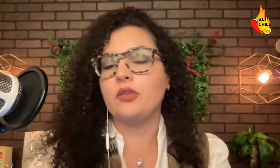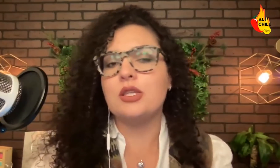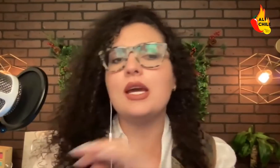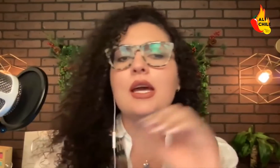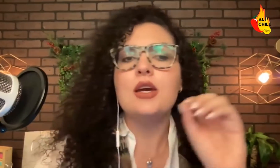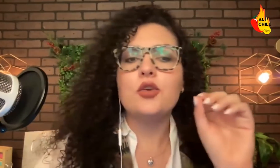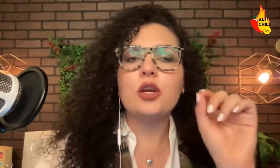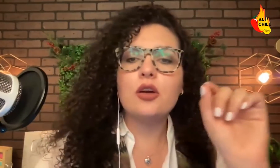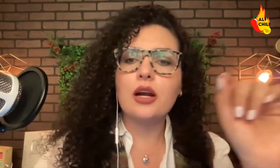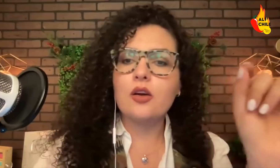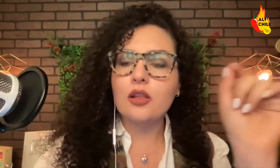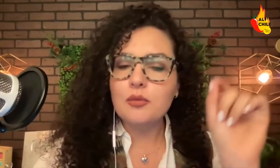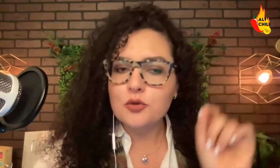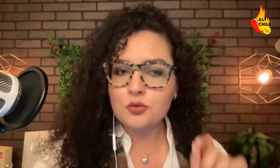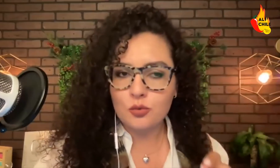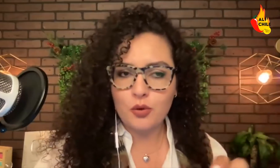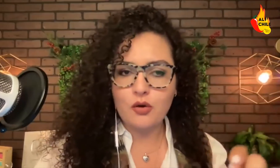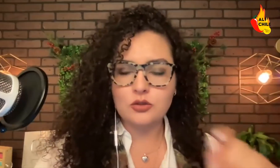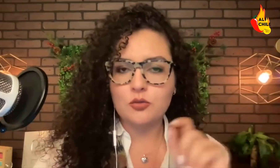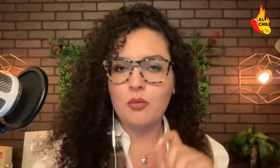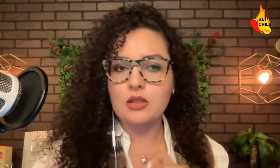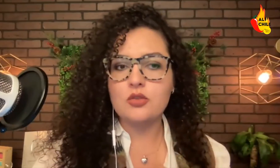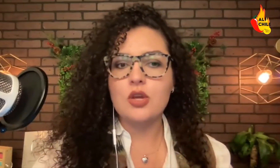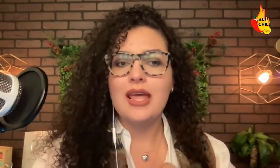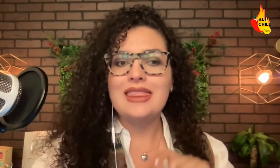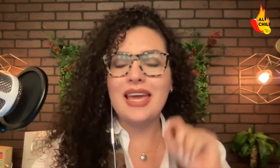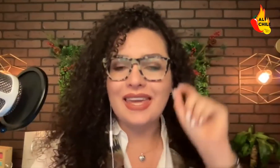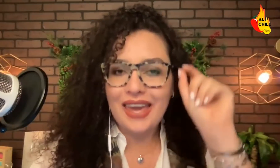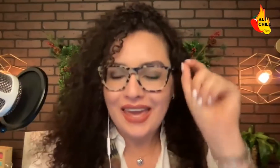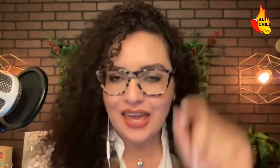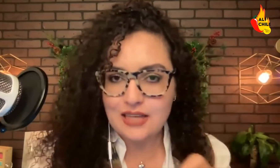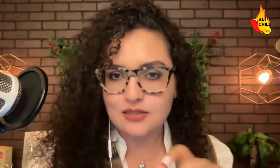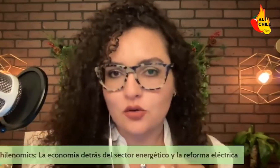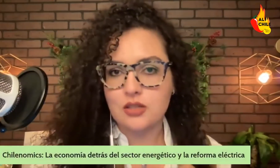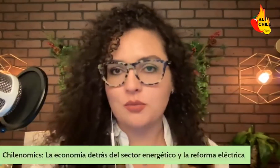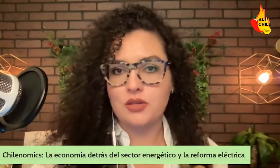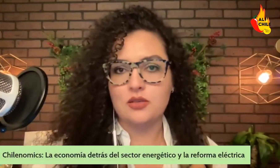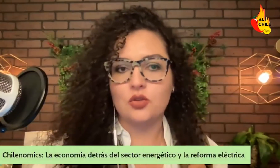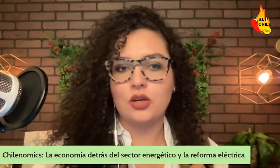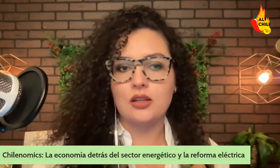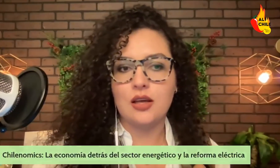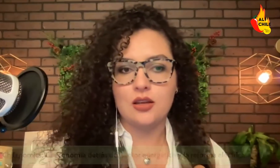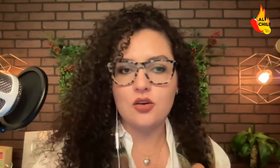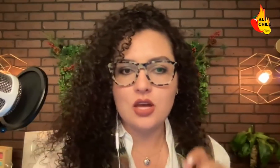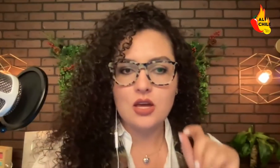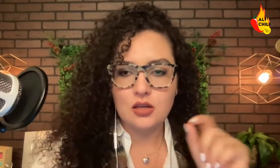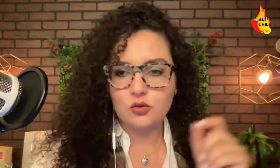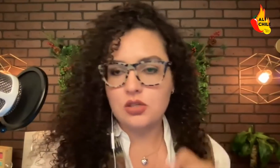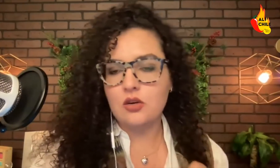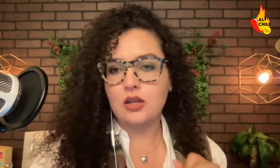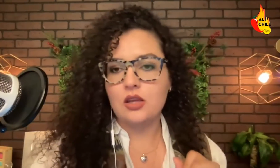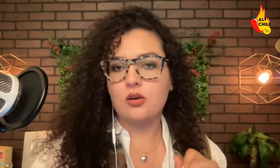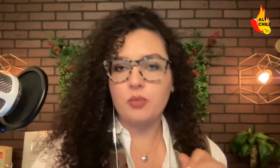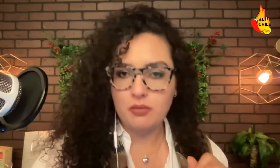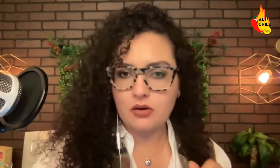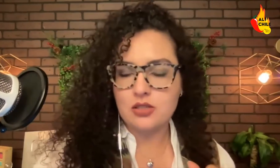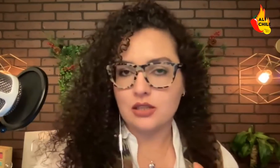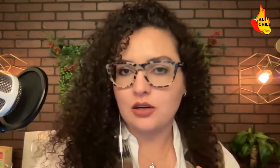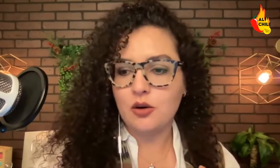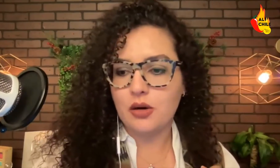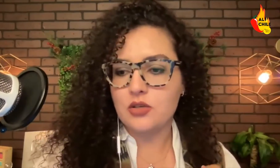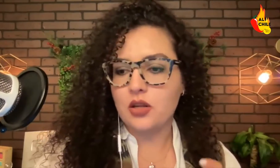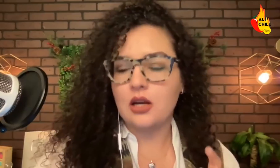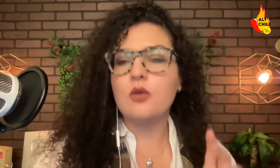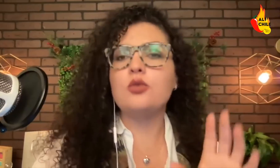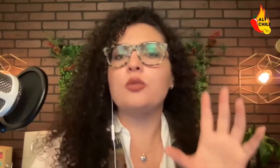más complejos. Así que yo quiero que recordemos un poco estos momentos de qué es lo que se presentó el día de hoy. Escuche lo que dijo primero